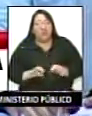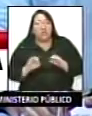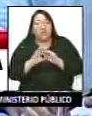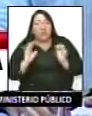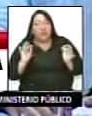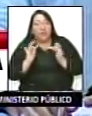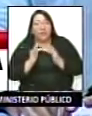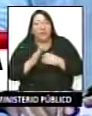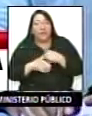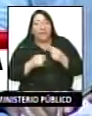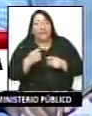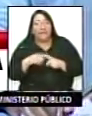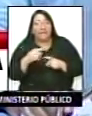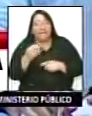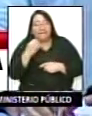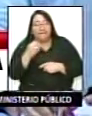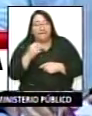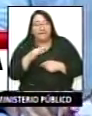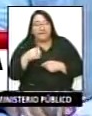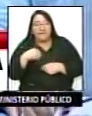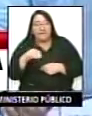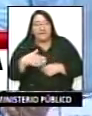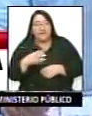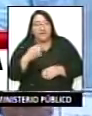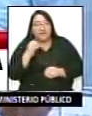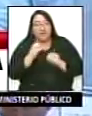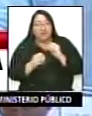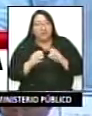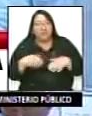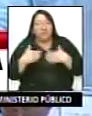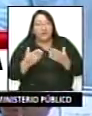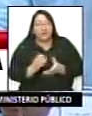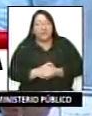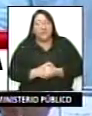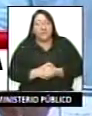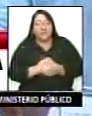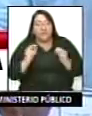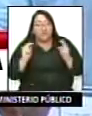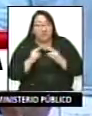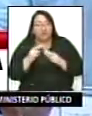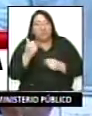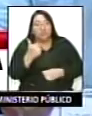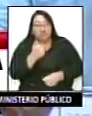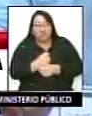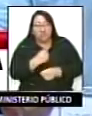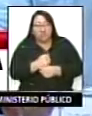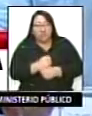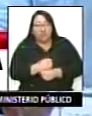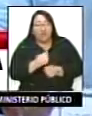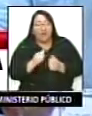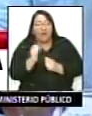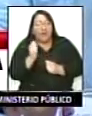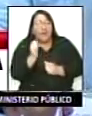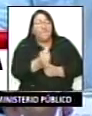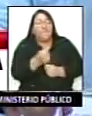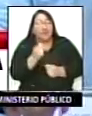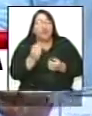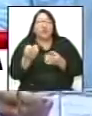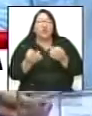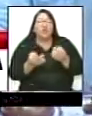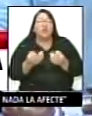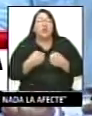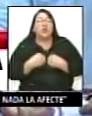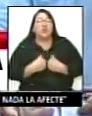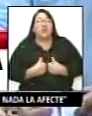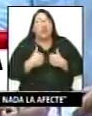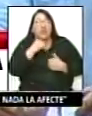las bondades de la gastronomía, para que nuestros pescadores artesanales puedan encontrar sostenibilidad en sus especies, en su economía y en su vida